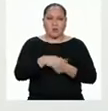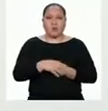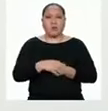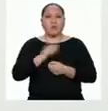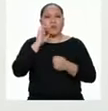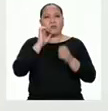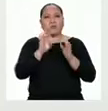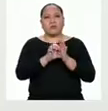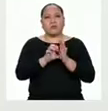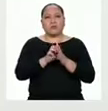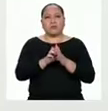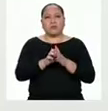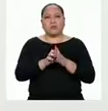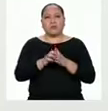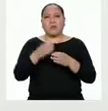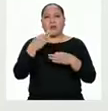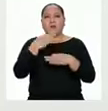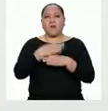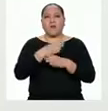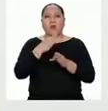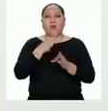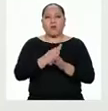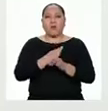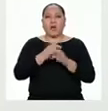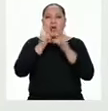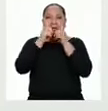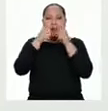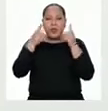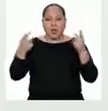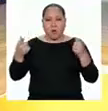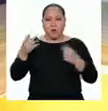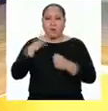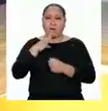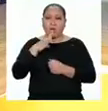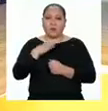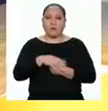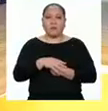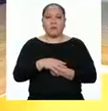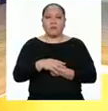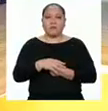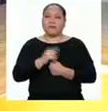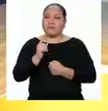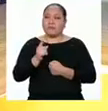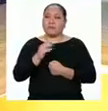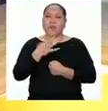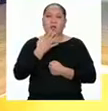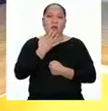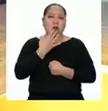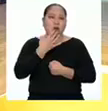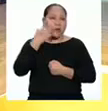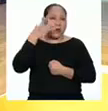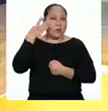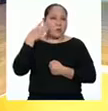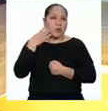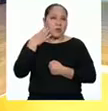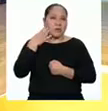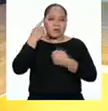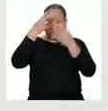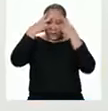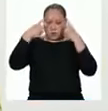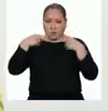Por ejemplo, forma, lengua en la que habla. ¿Qué les parece? El color de piel es un rasgo